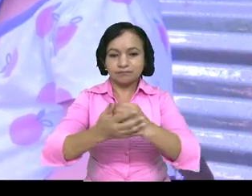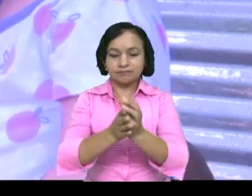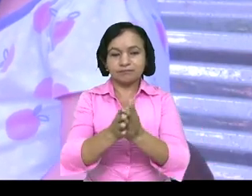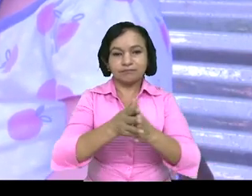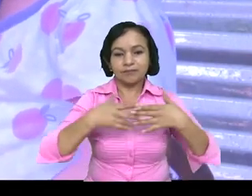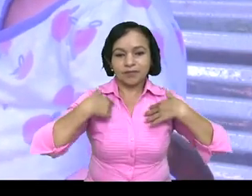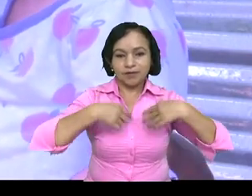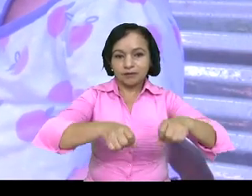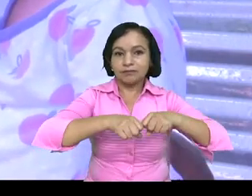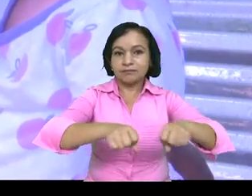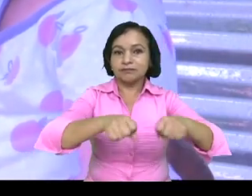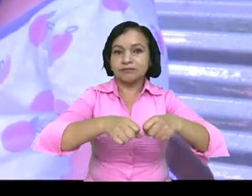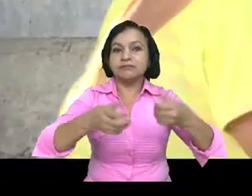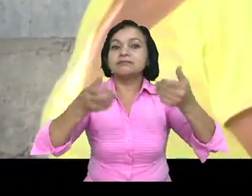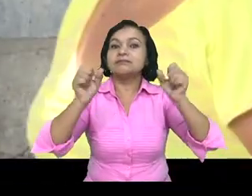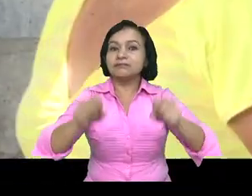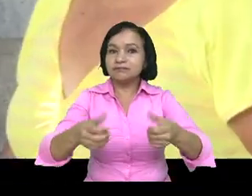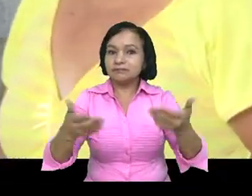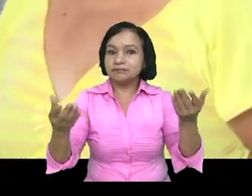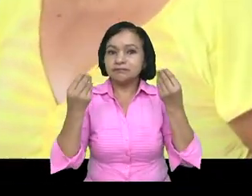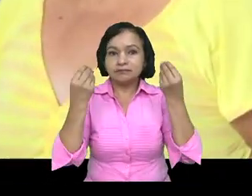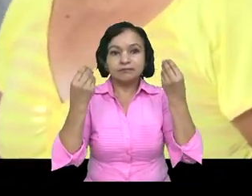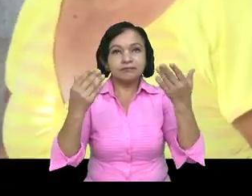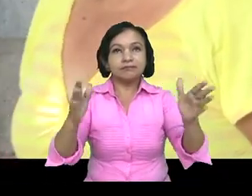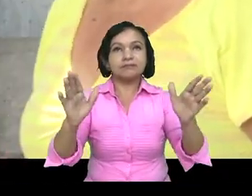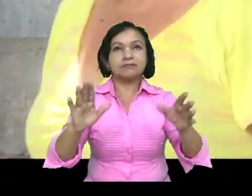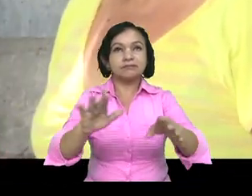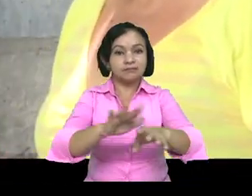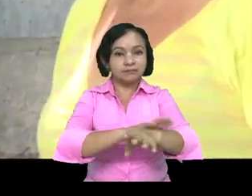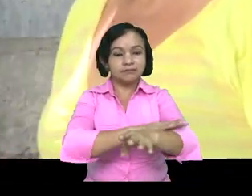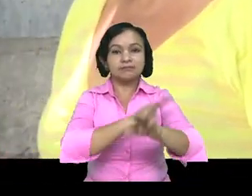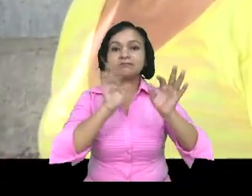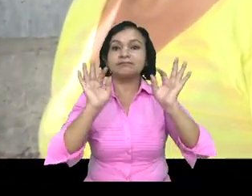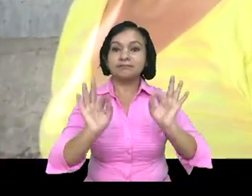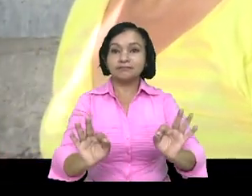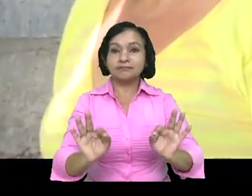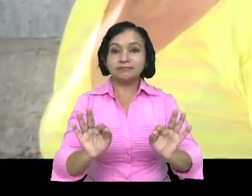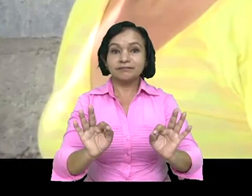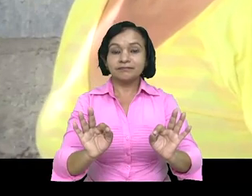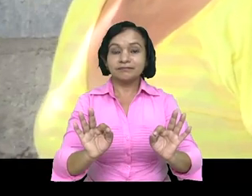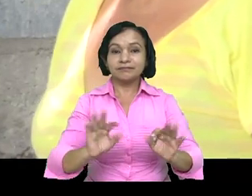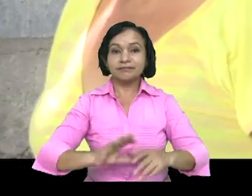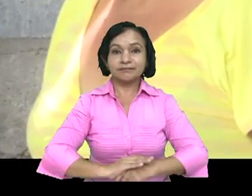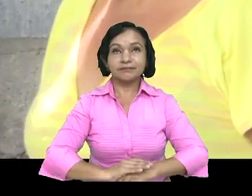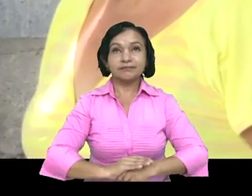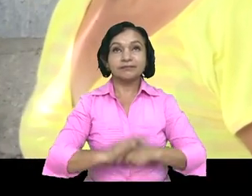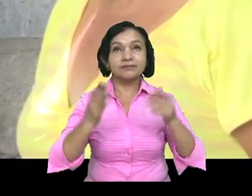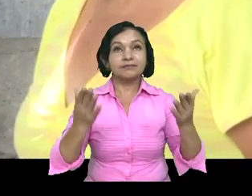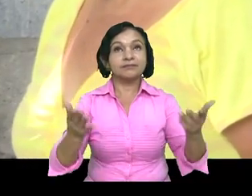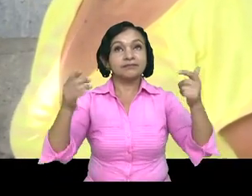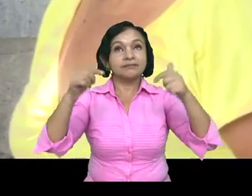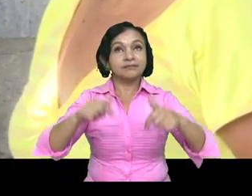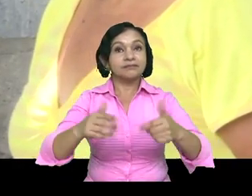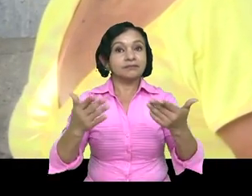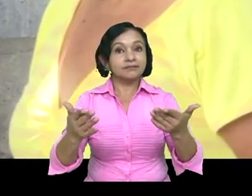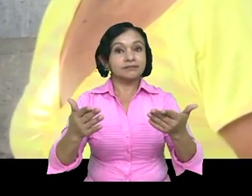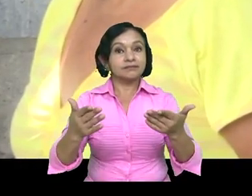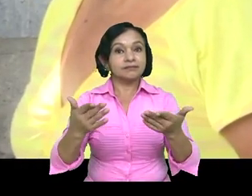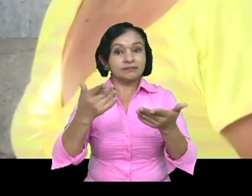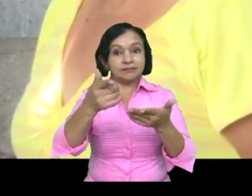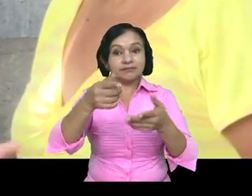ropa. ¿Qué no se puede hacer? Nos sentimos bien porque ahora ya gozamos del